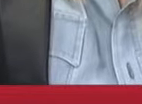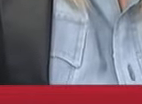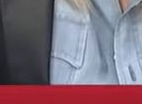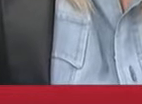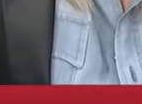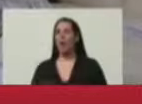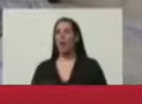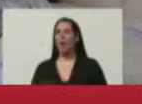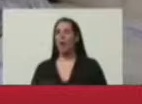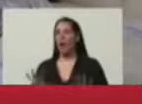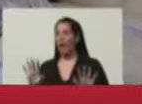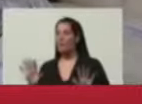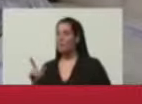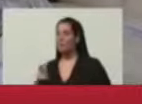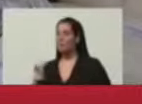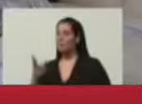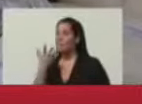information.